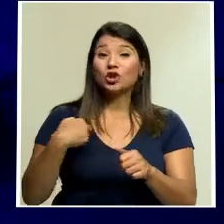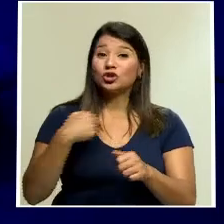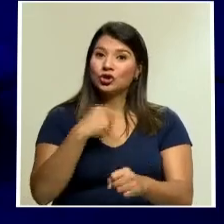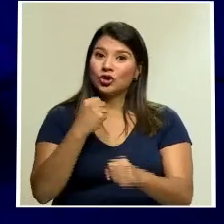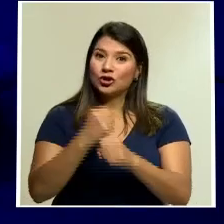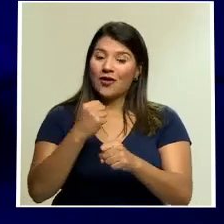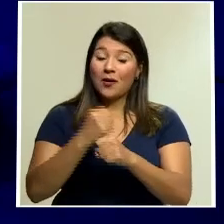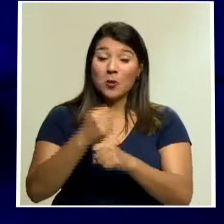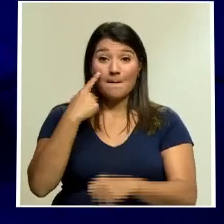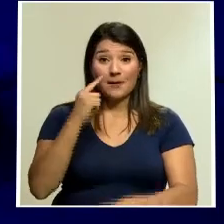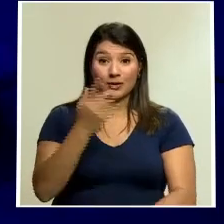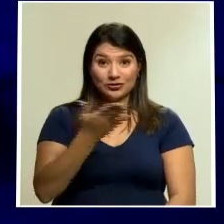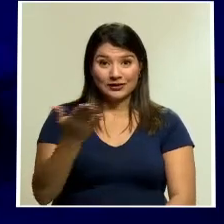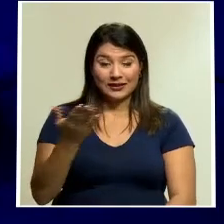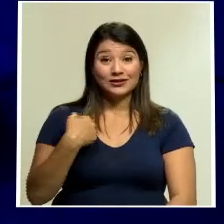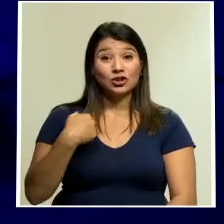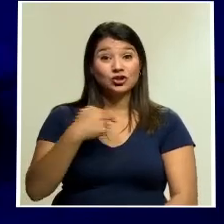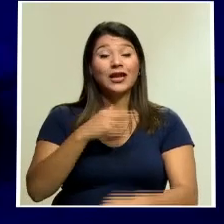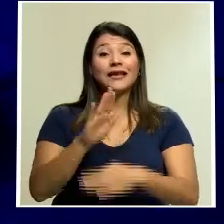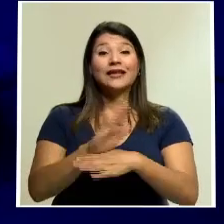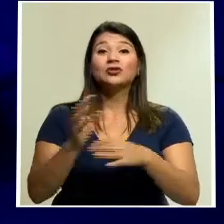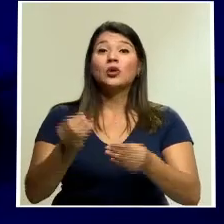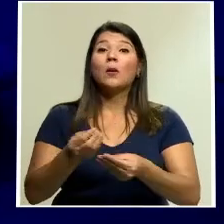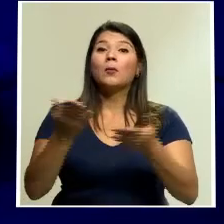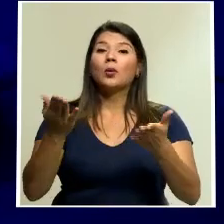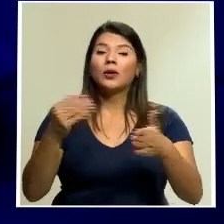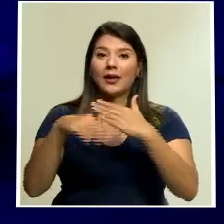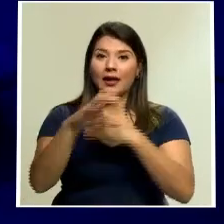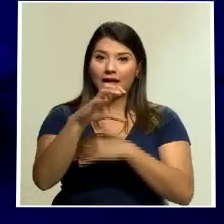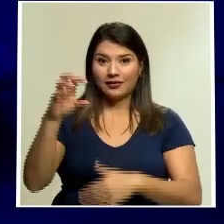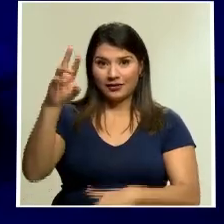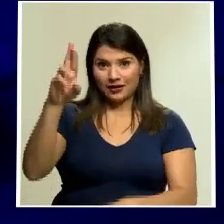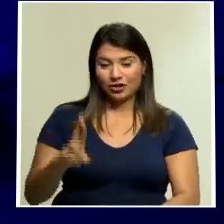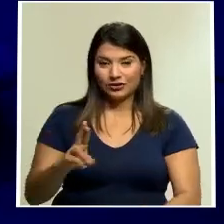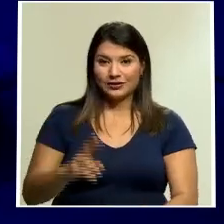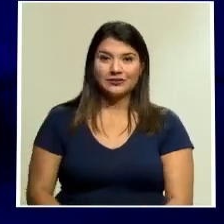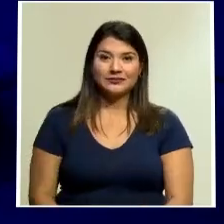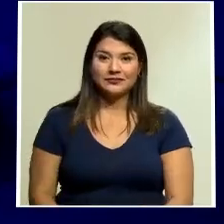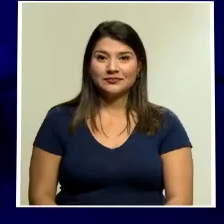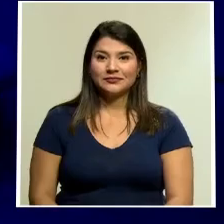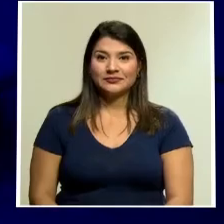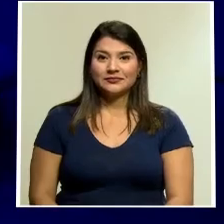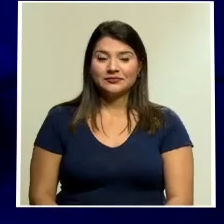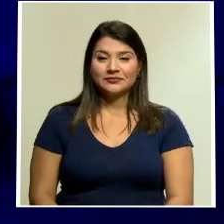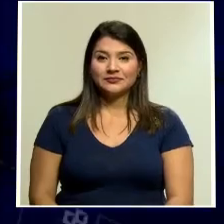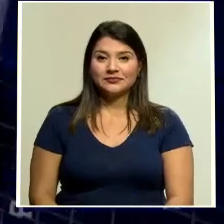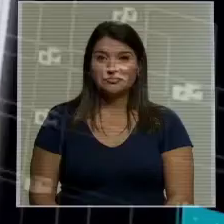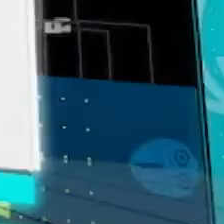trabajamos para usted. Somos la televisión pública de Costa Rica.